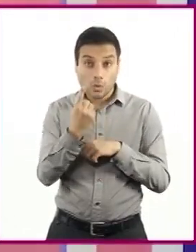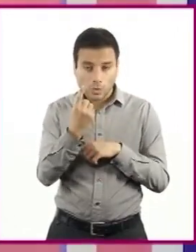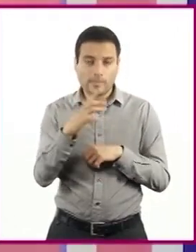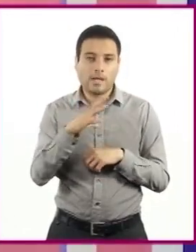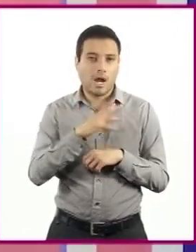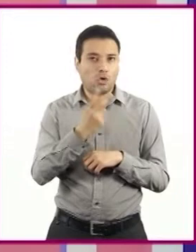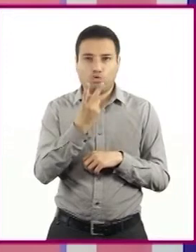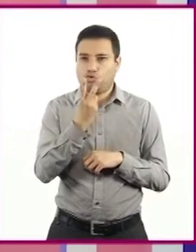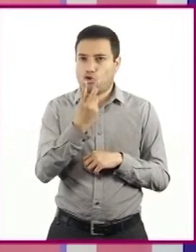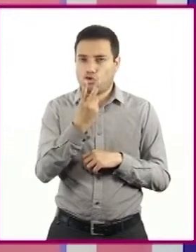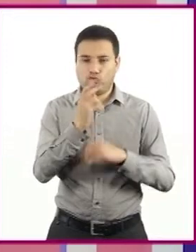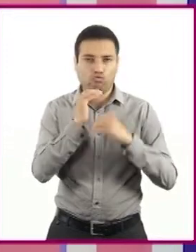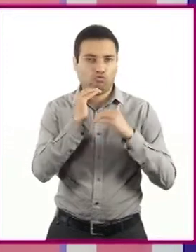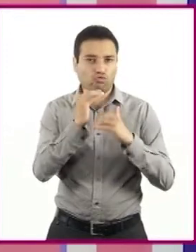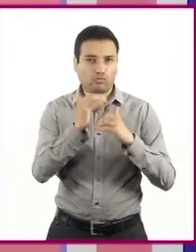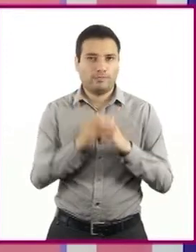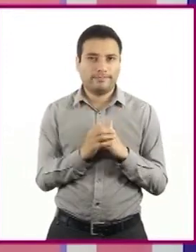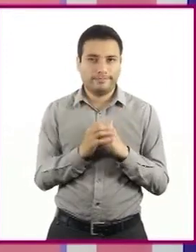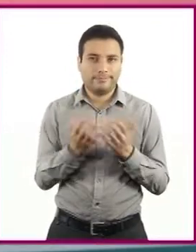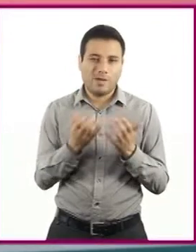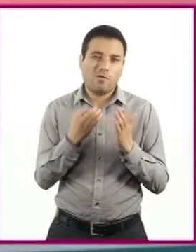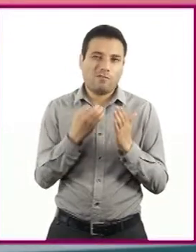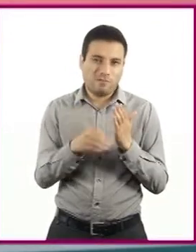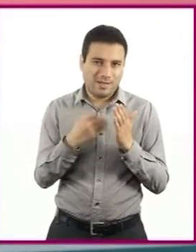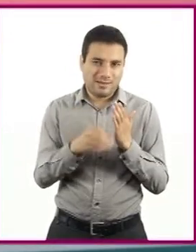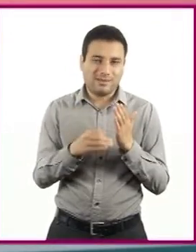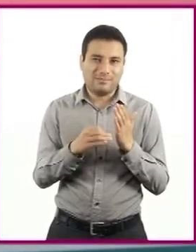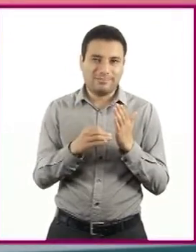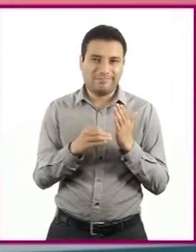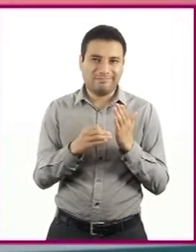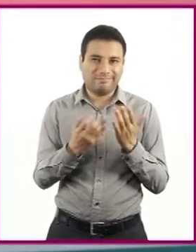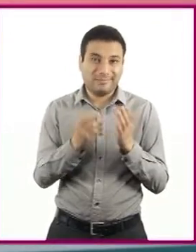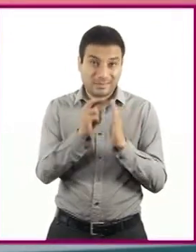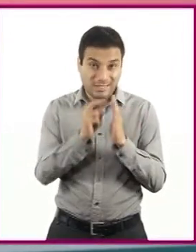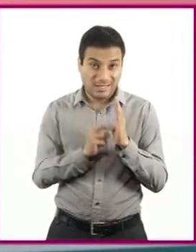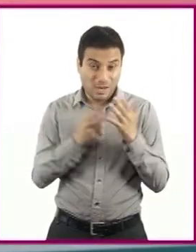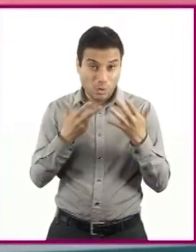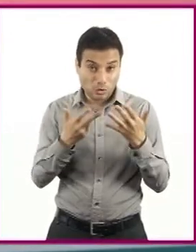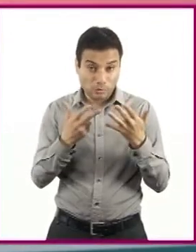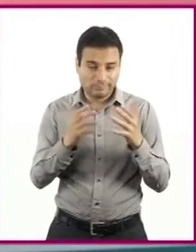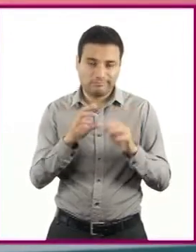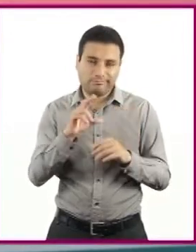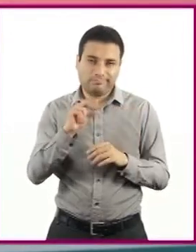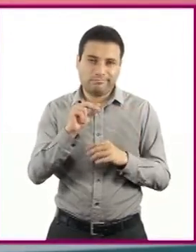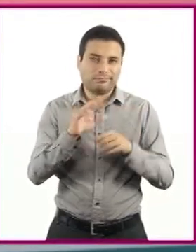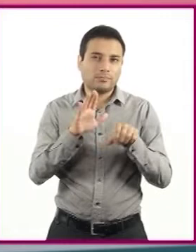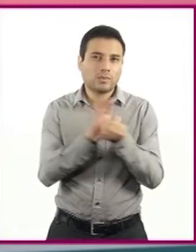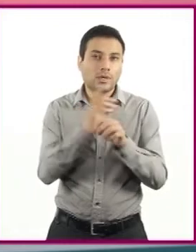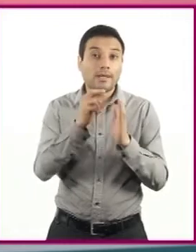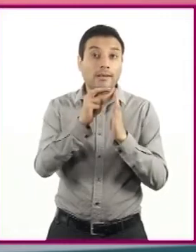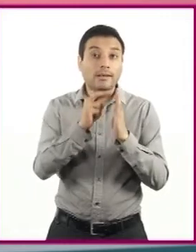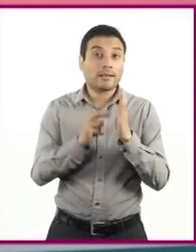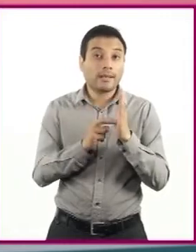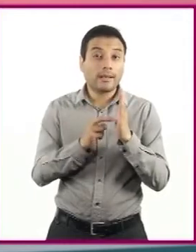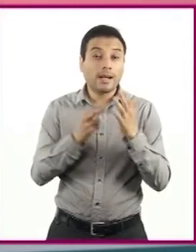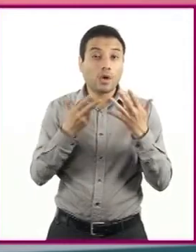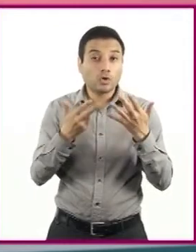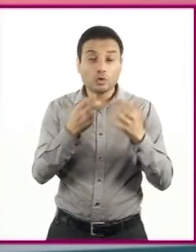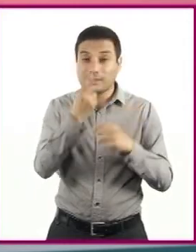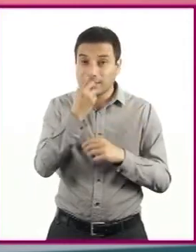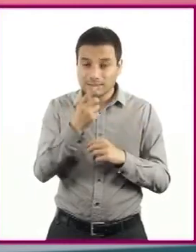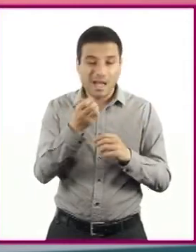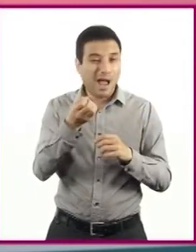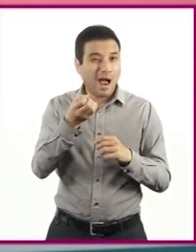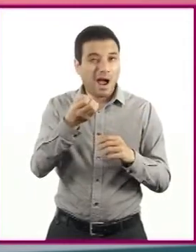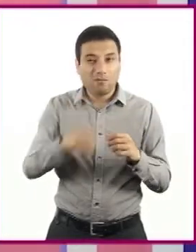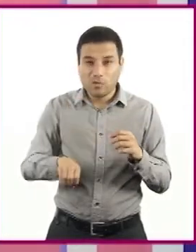2. Sin embargo, no cumple la regla del octeto, debido a que esta menciona que deben completarse 8 electrones en la